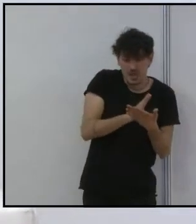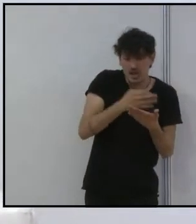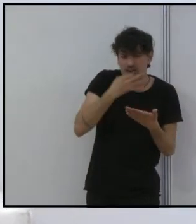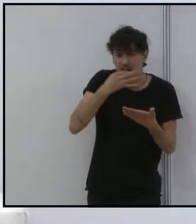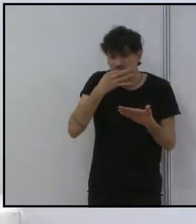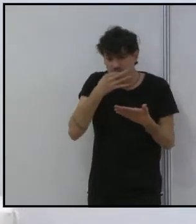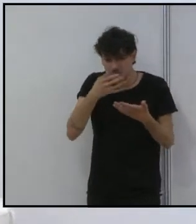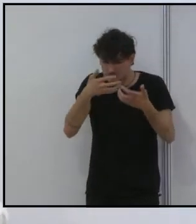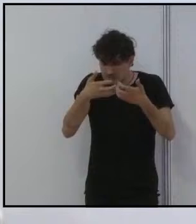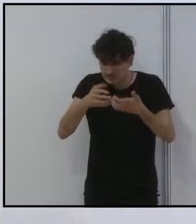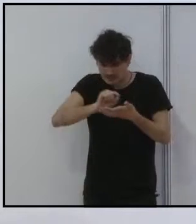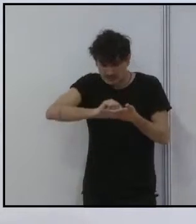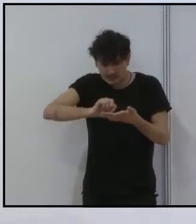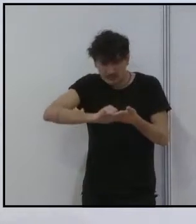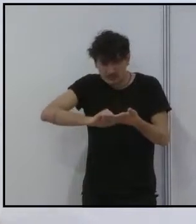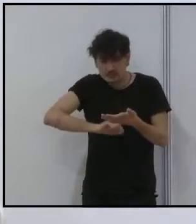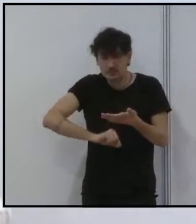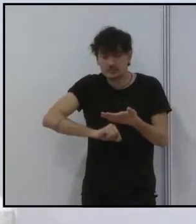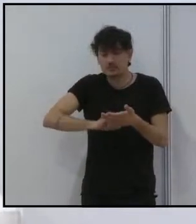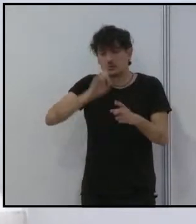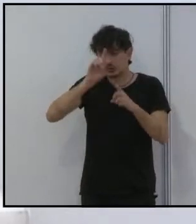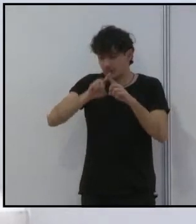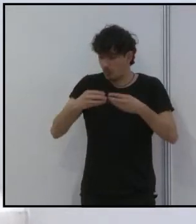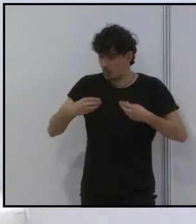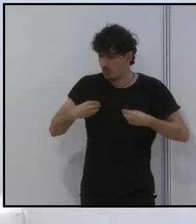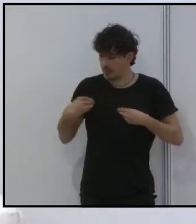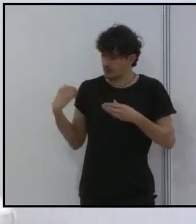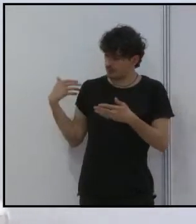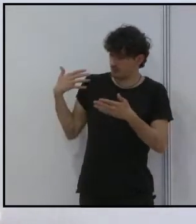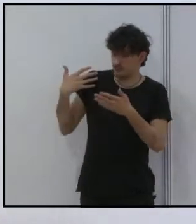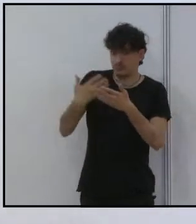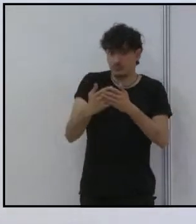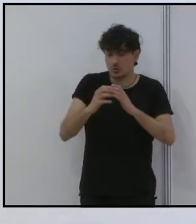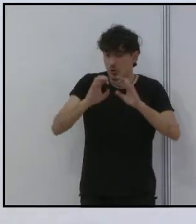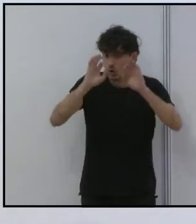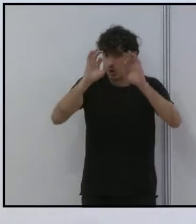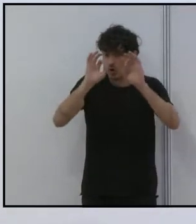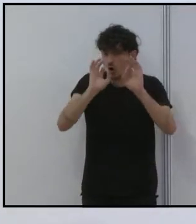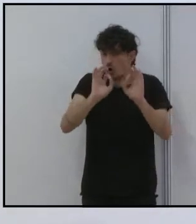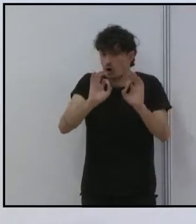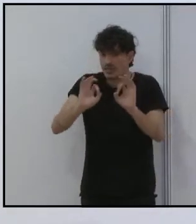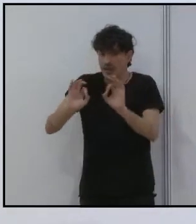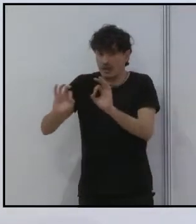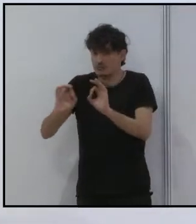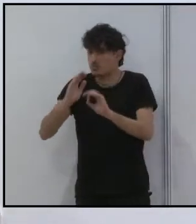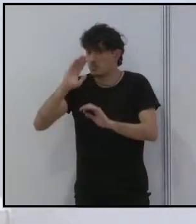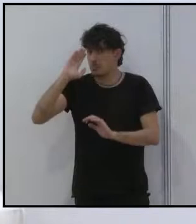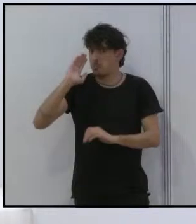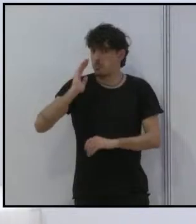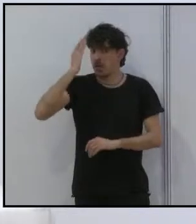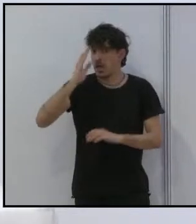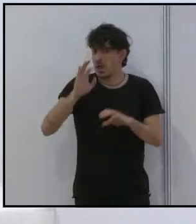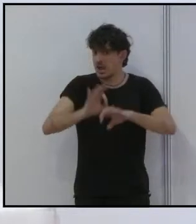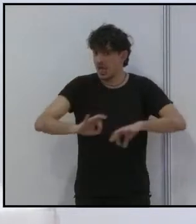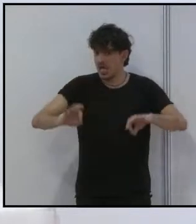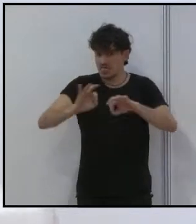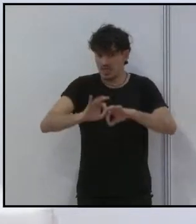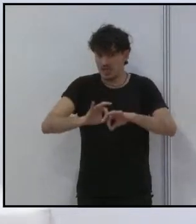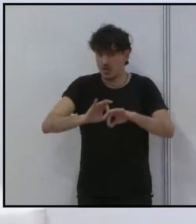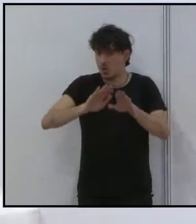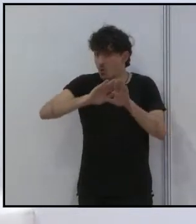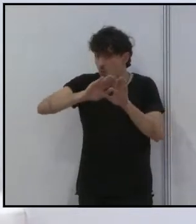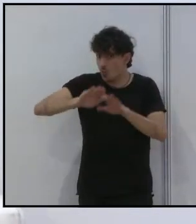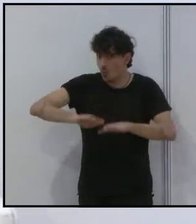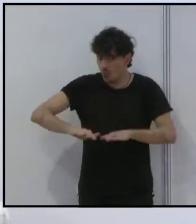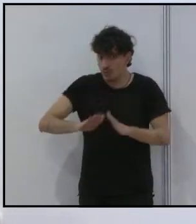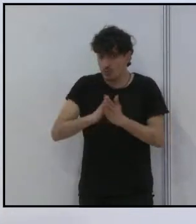que le permiten ordenar la experiencia vital sin condenas ni jaque mate. Su último libro de cuentos es Hubo un